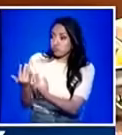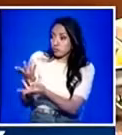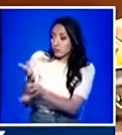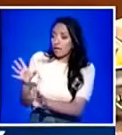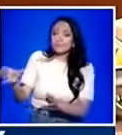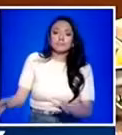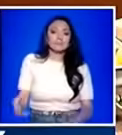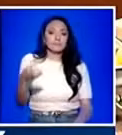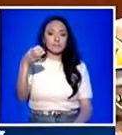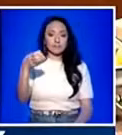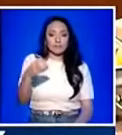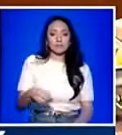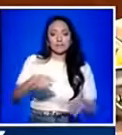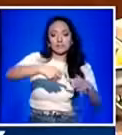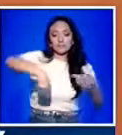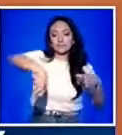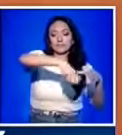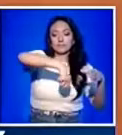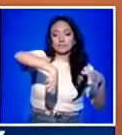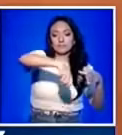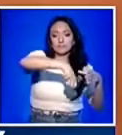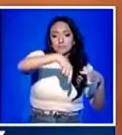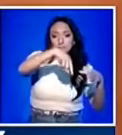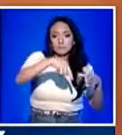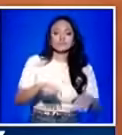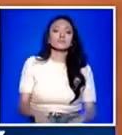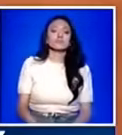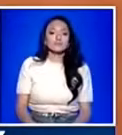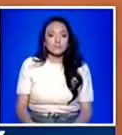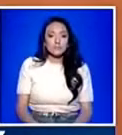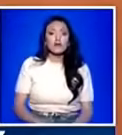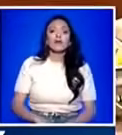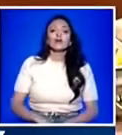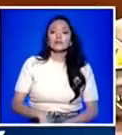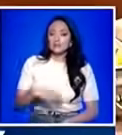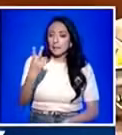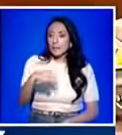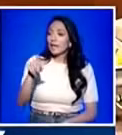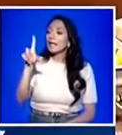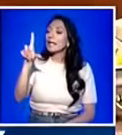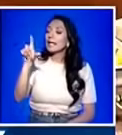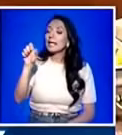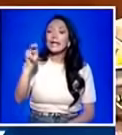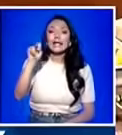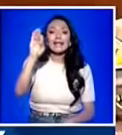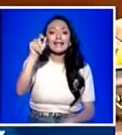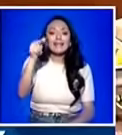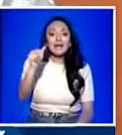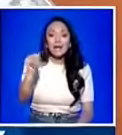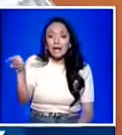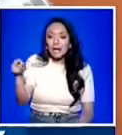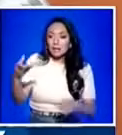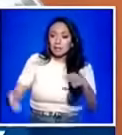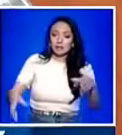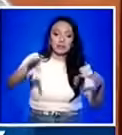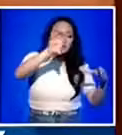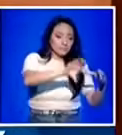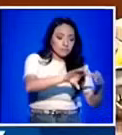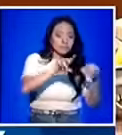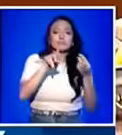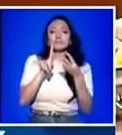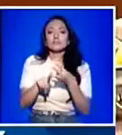Primer hervor se saca ya. Y de ahí, aquí ya tenemos la lenteja que está igual desaguada, pero es un poquito más dura. El